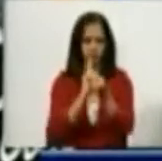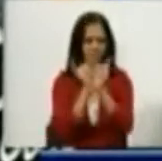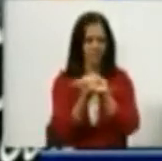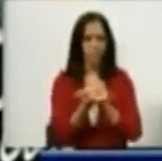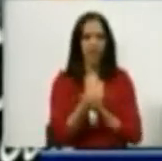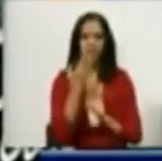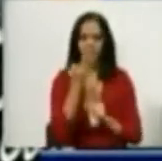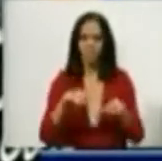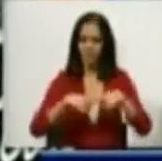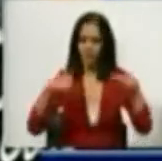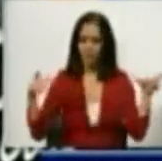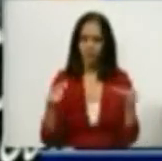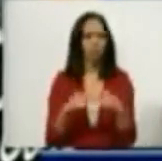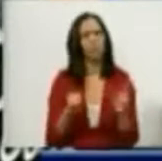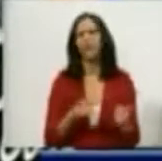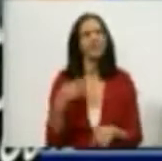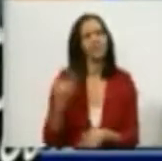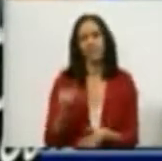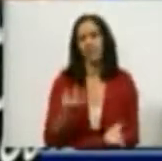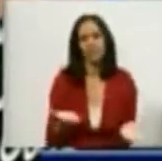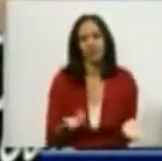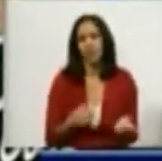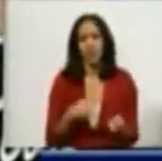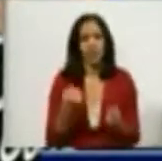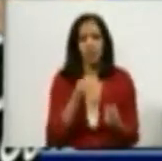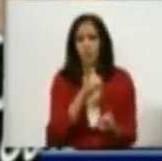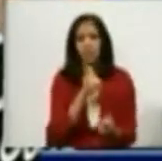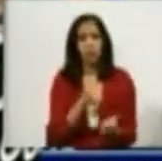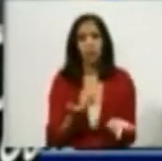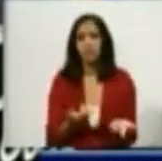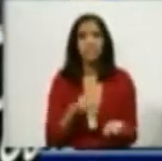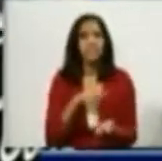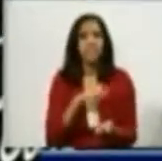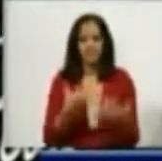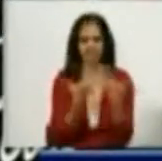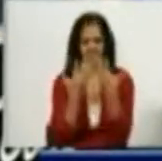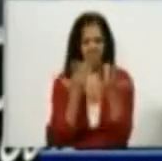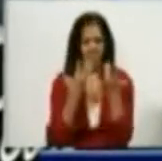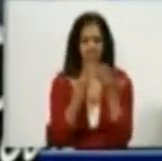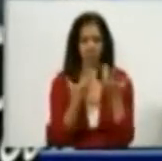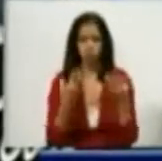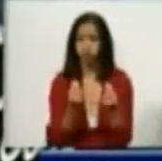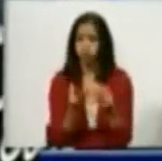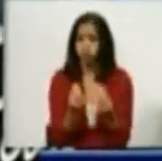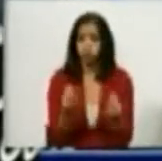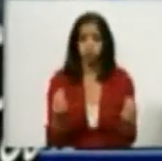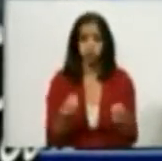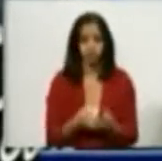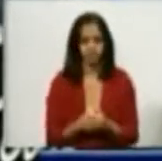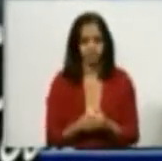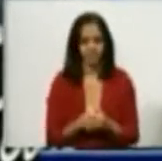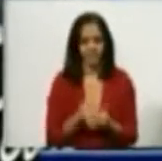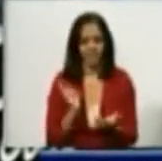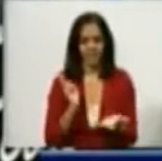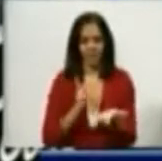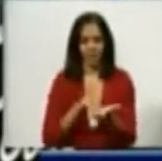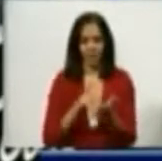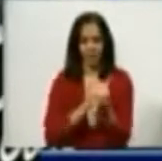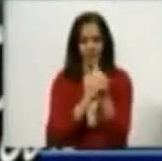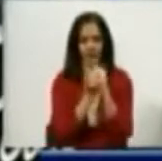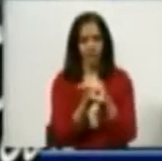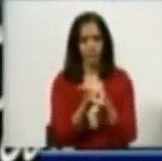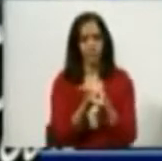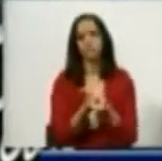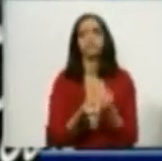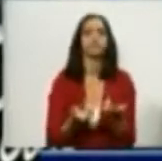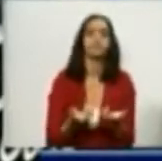definitivamente este las informaciones que uno maneja es que ya no se aguantan los unos con los otros estamos en un Cambio de fase es un